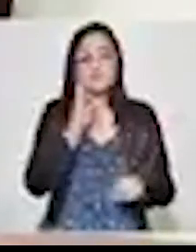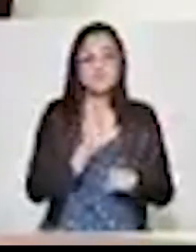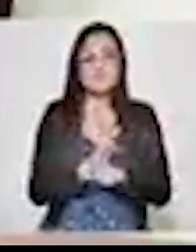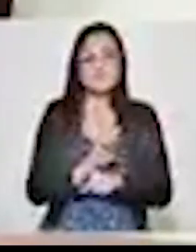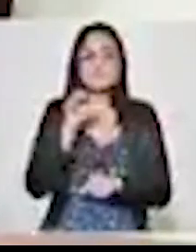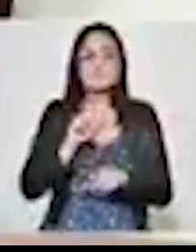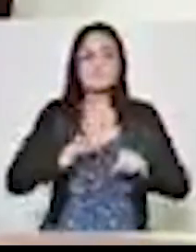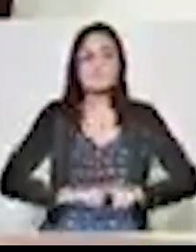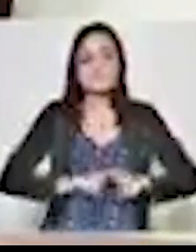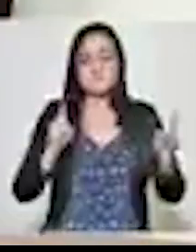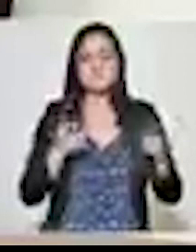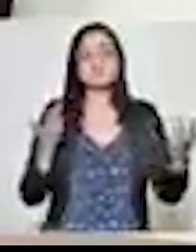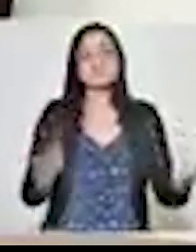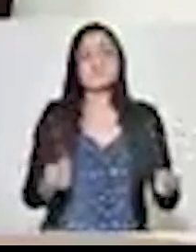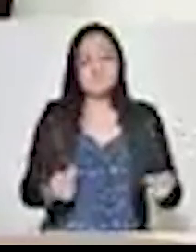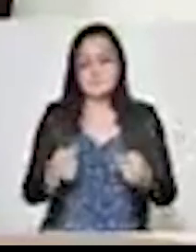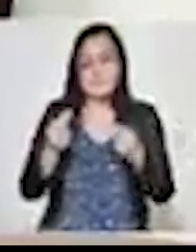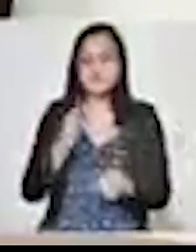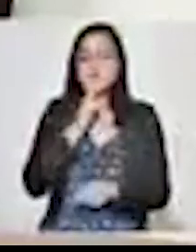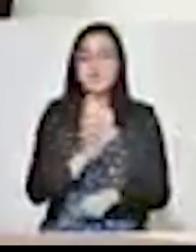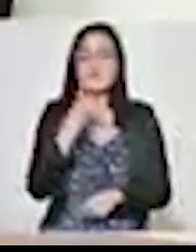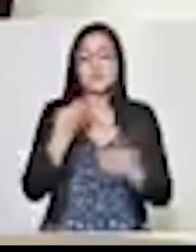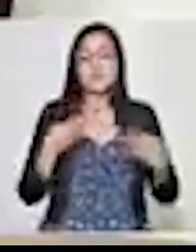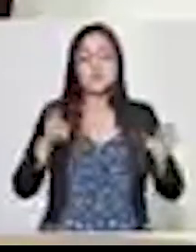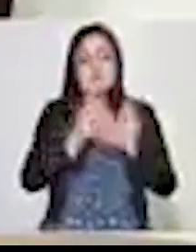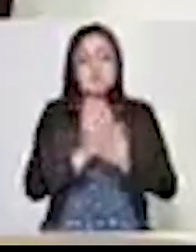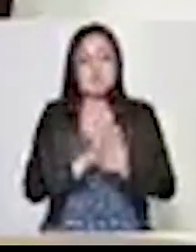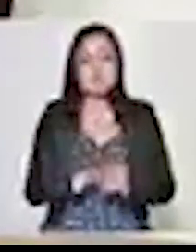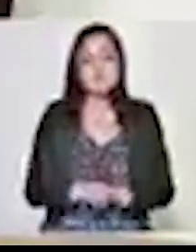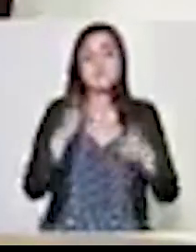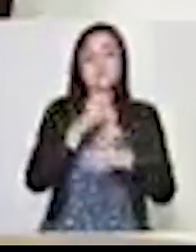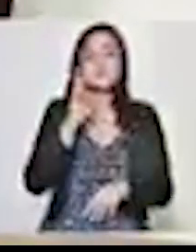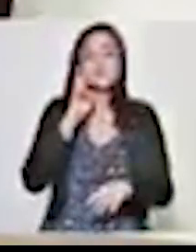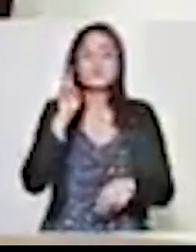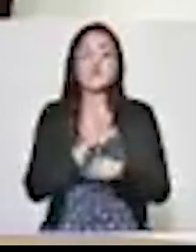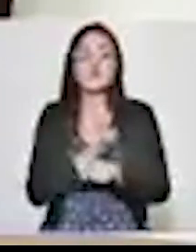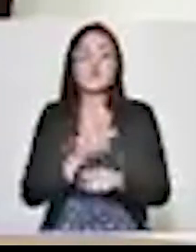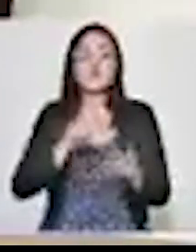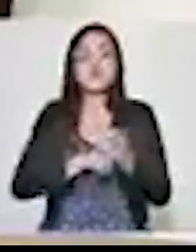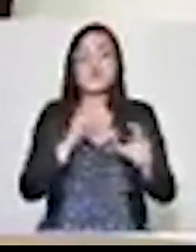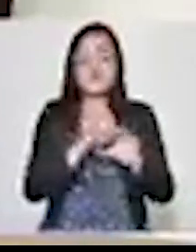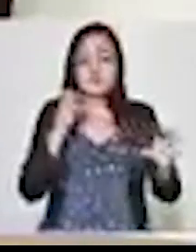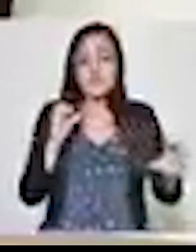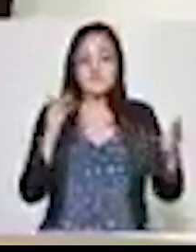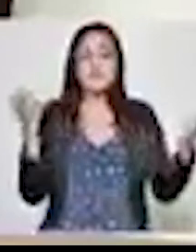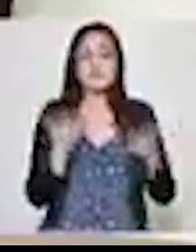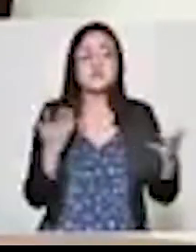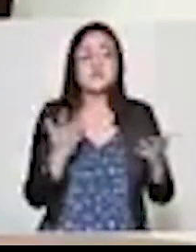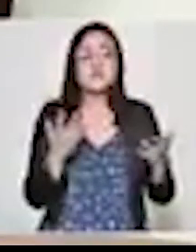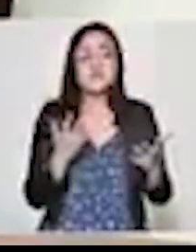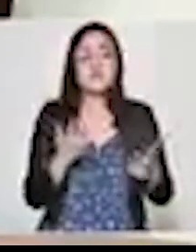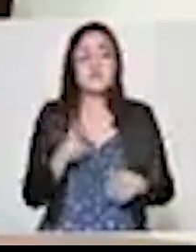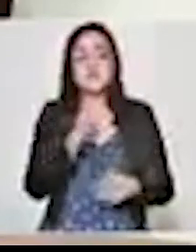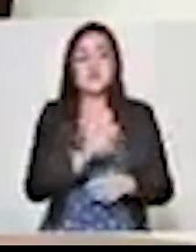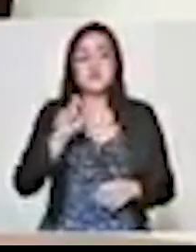a 16 distintos giros comerciales que dieron como resultado 3 clausuras. Sobre los operativos en el transporte público se llevaron a